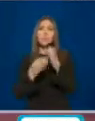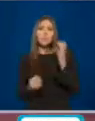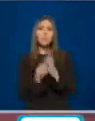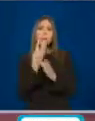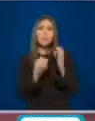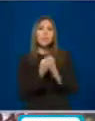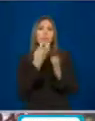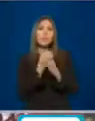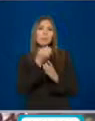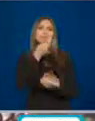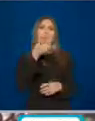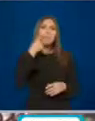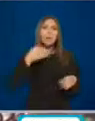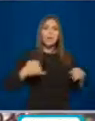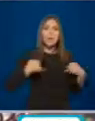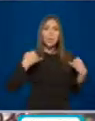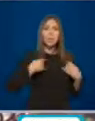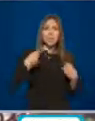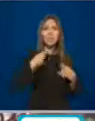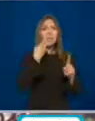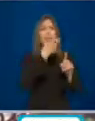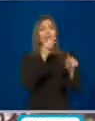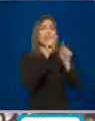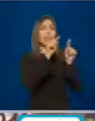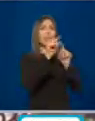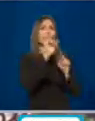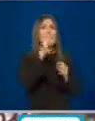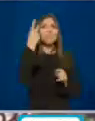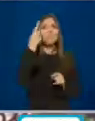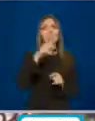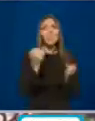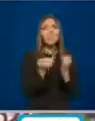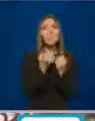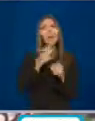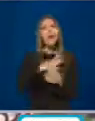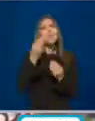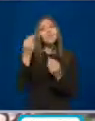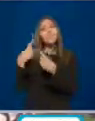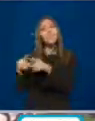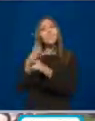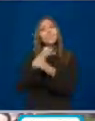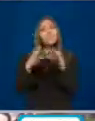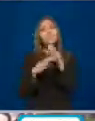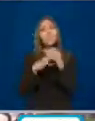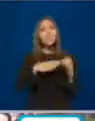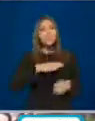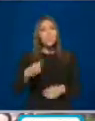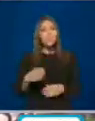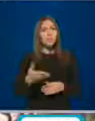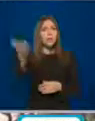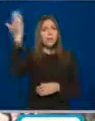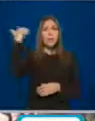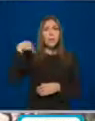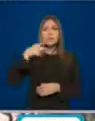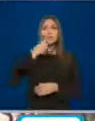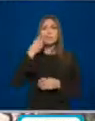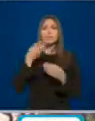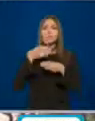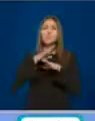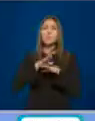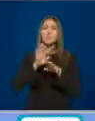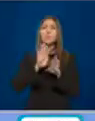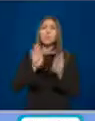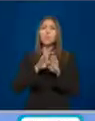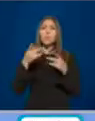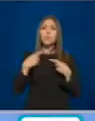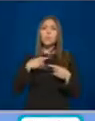hay que ver las cosas buenas, ¿no? Se hizo una encuesta hace un par de años sobre consumo de medios digitales y lectura en México.